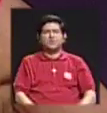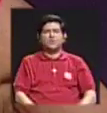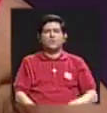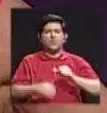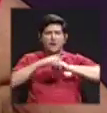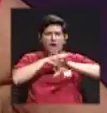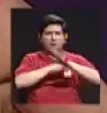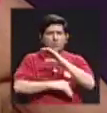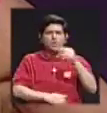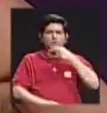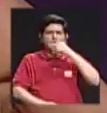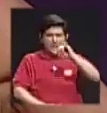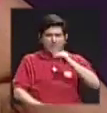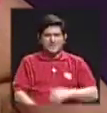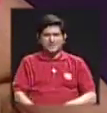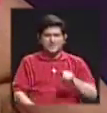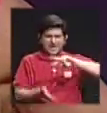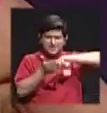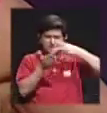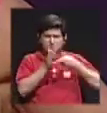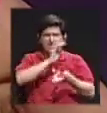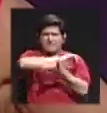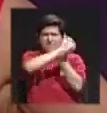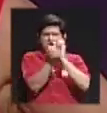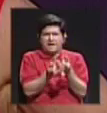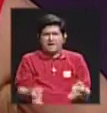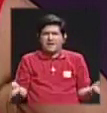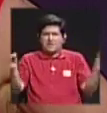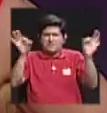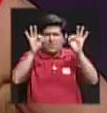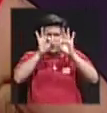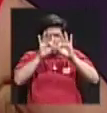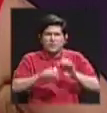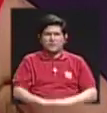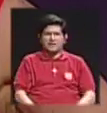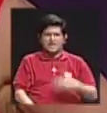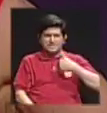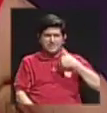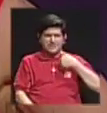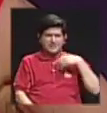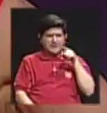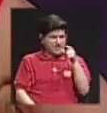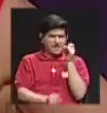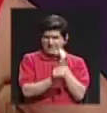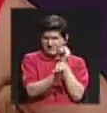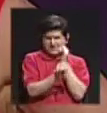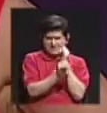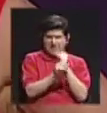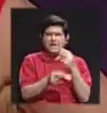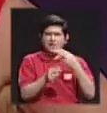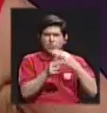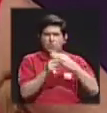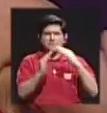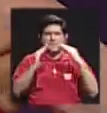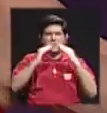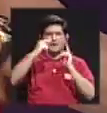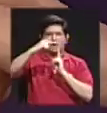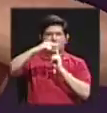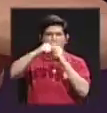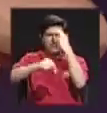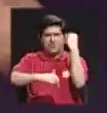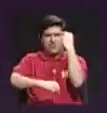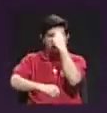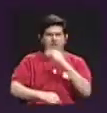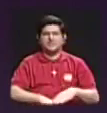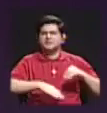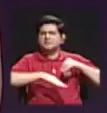¿Y será esto un signo de cambios importantes y radicales en esa institución que se llama Iglesia Católica, y